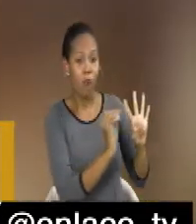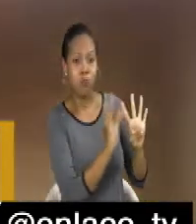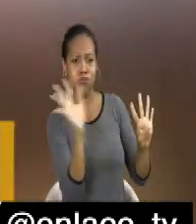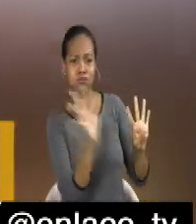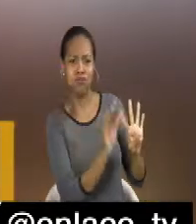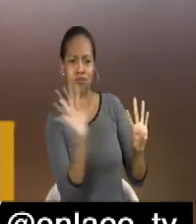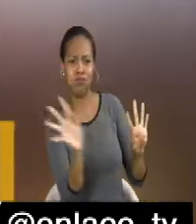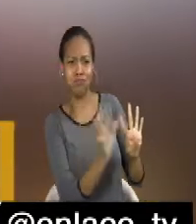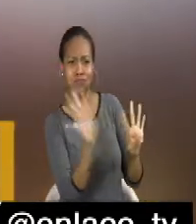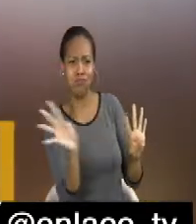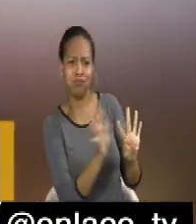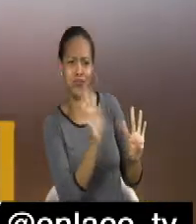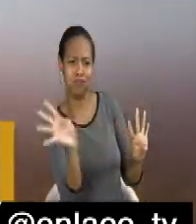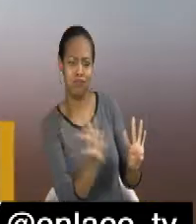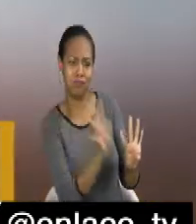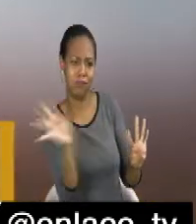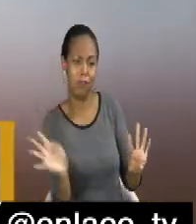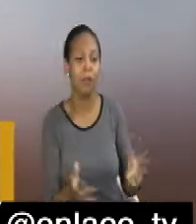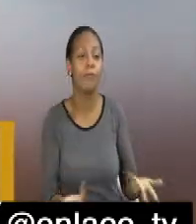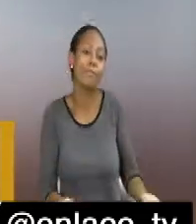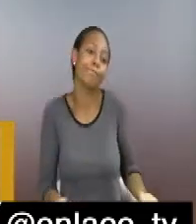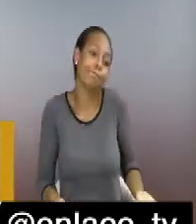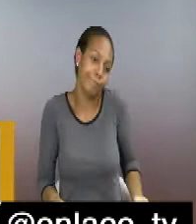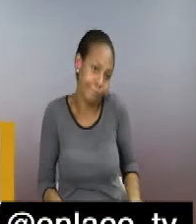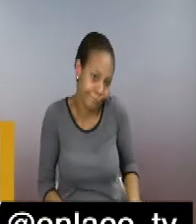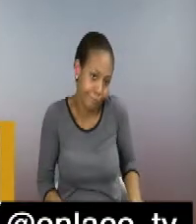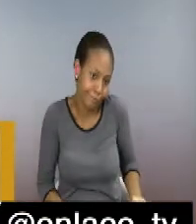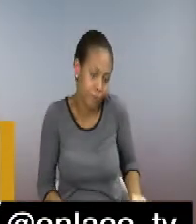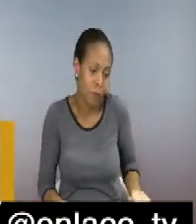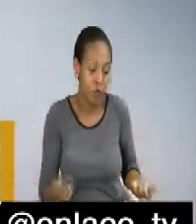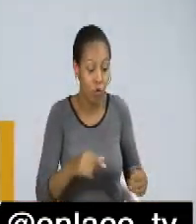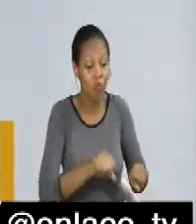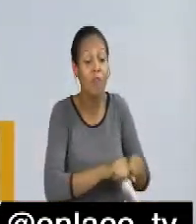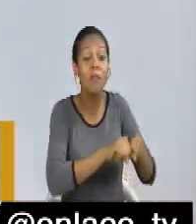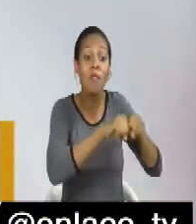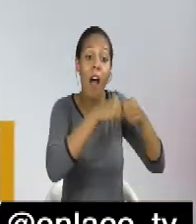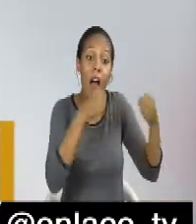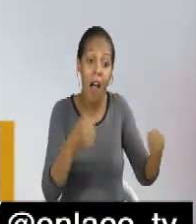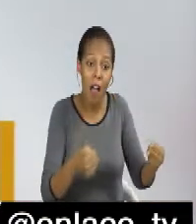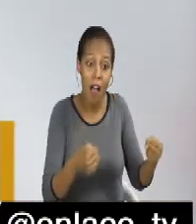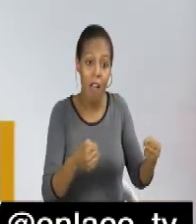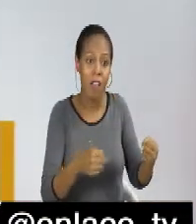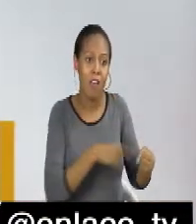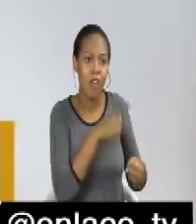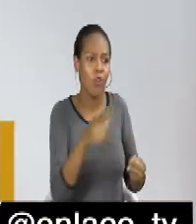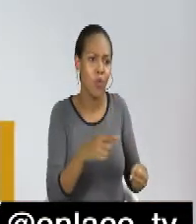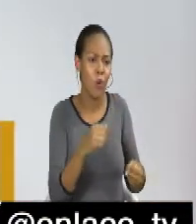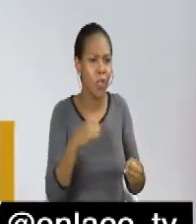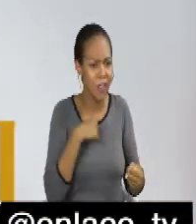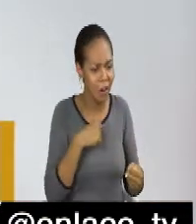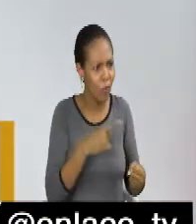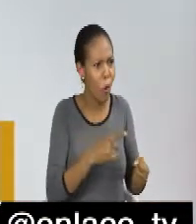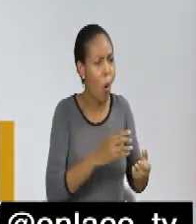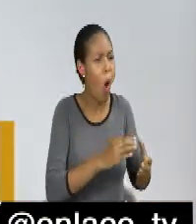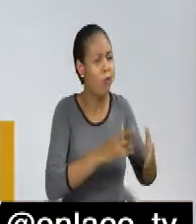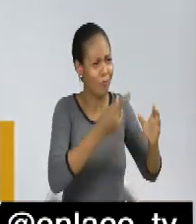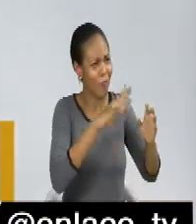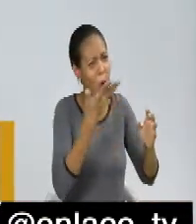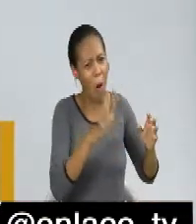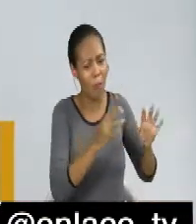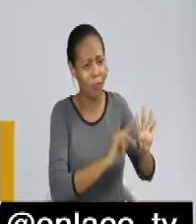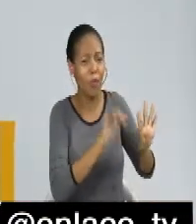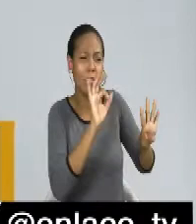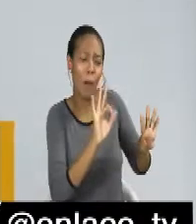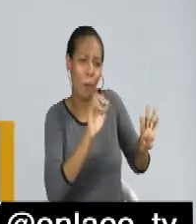inferior, diciéndoles, poniéndole en conocimiento que son metalurgias de espesor de 3 pulgadas de espesor aproximadamente,